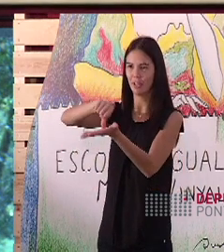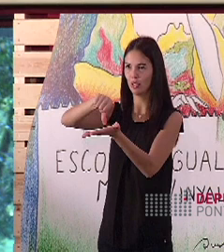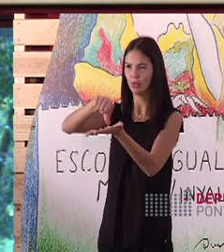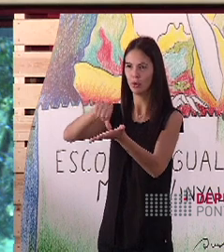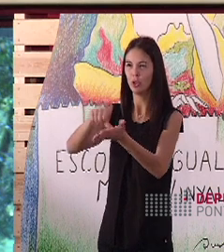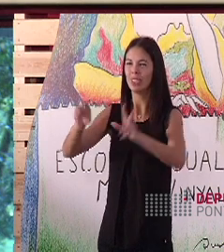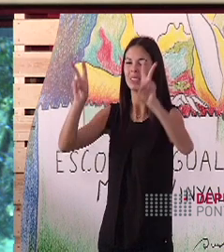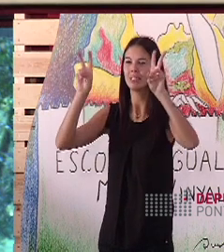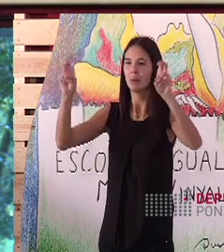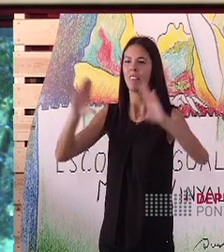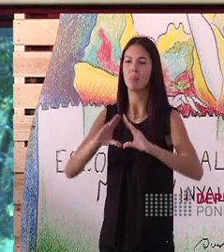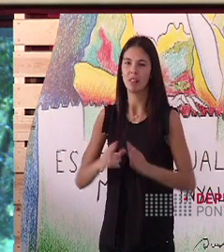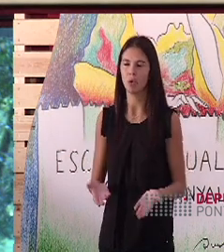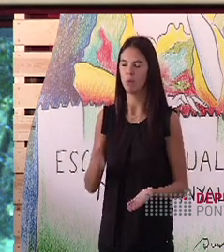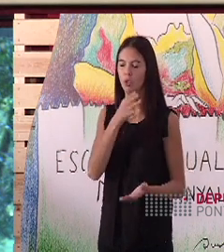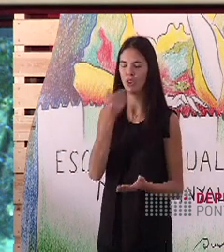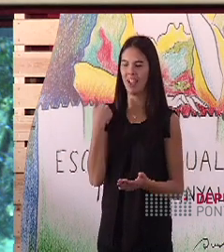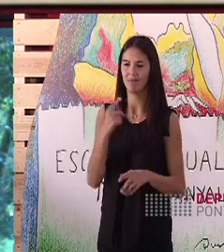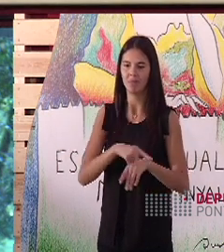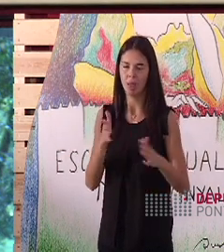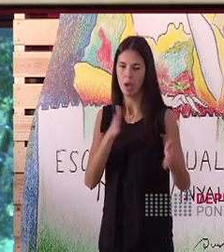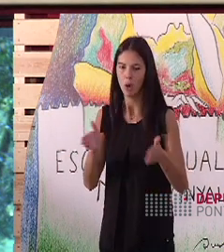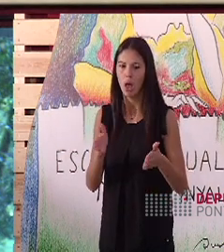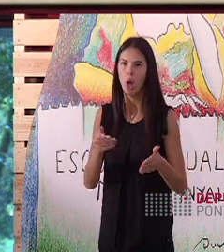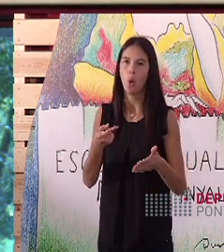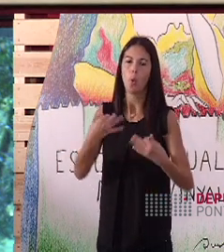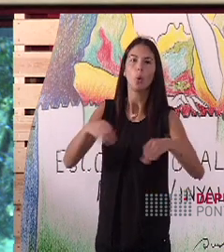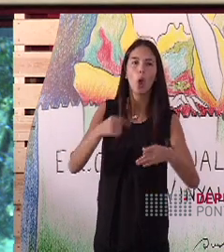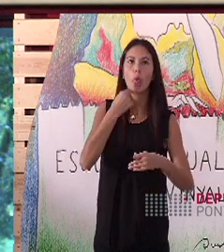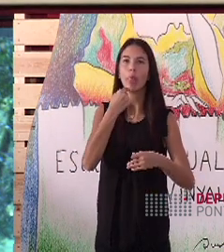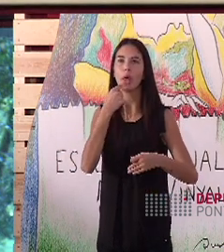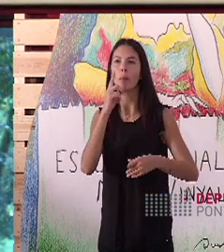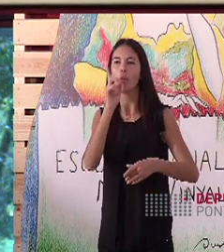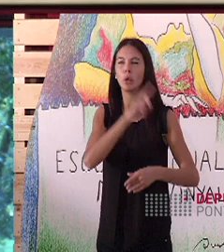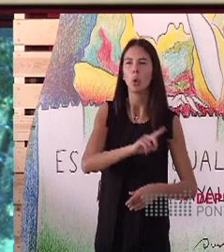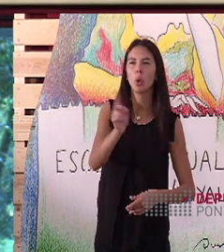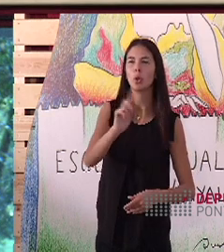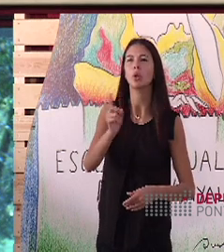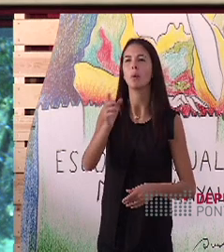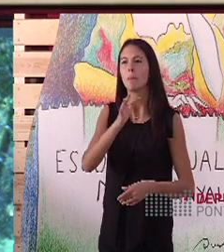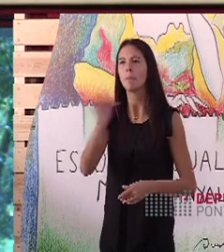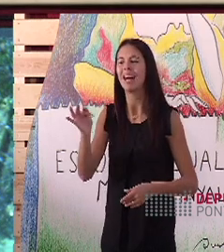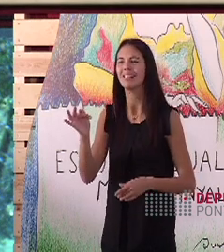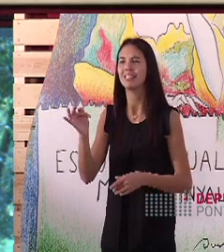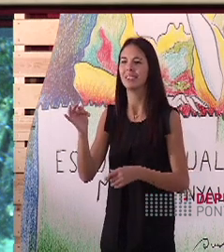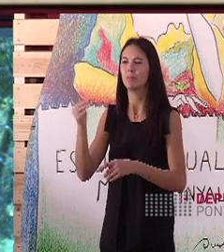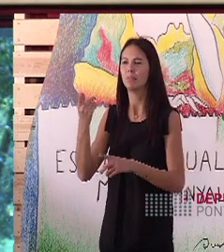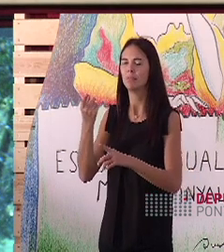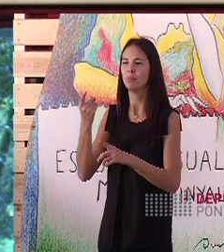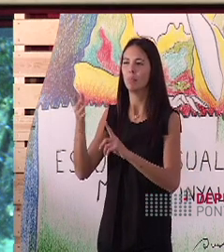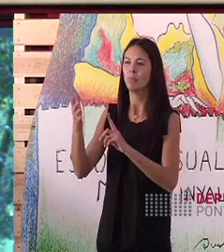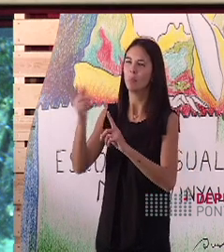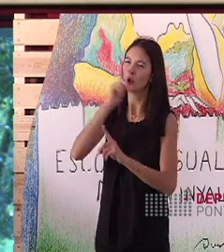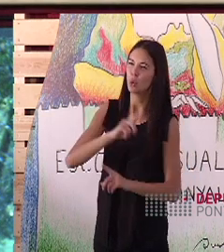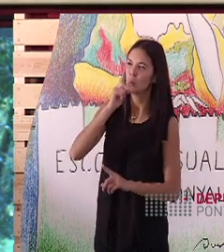feminista. De modo que ha llegado el momento de que no hablemos solamente de prostitución, sino que hablemos de abolición de la prostitución. Esta es